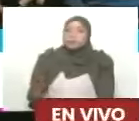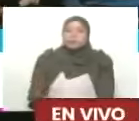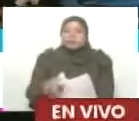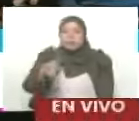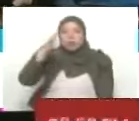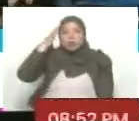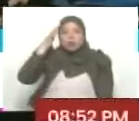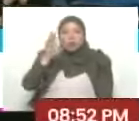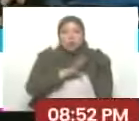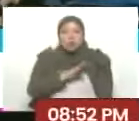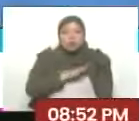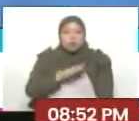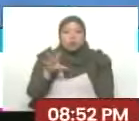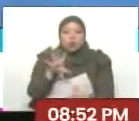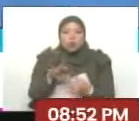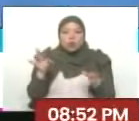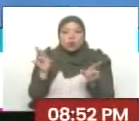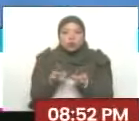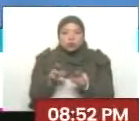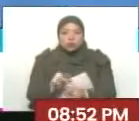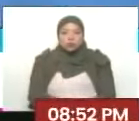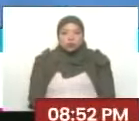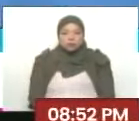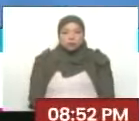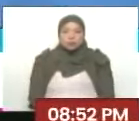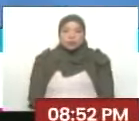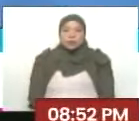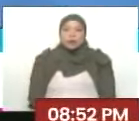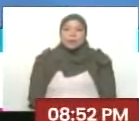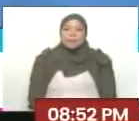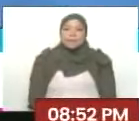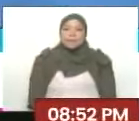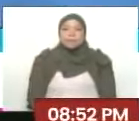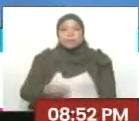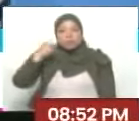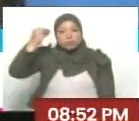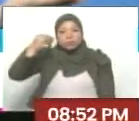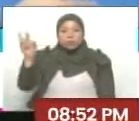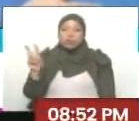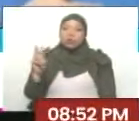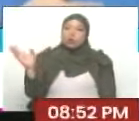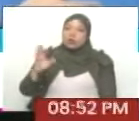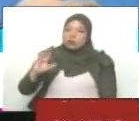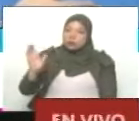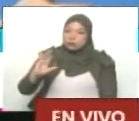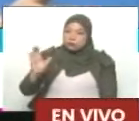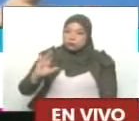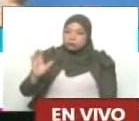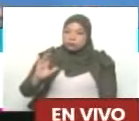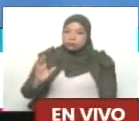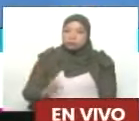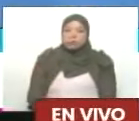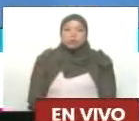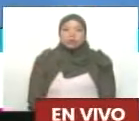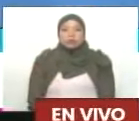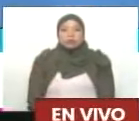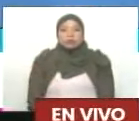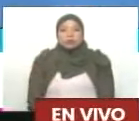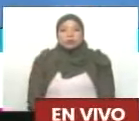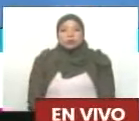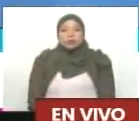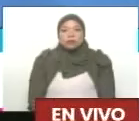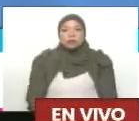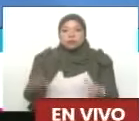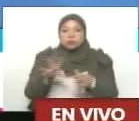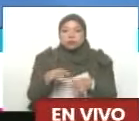saque sus propias conclusiones, ¿verdad? Son reflexiones desde Caracas. Quien esté